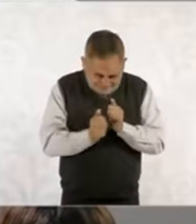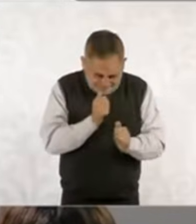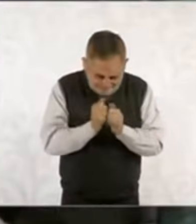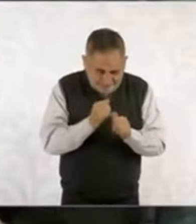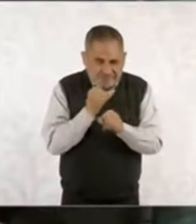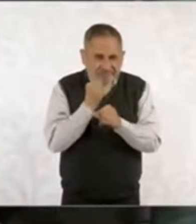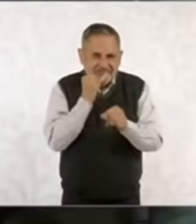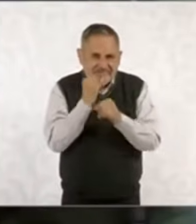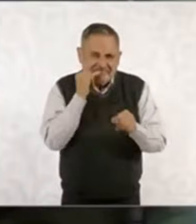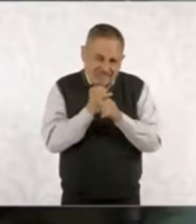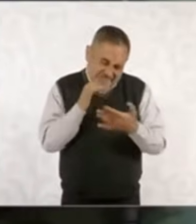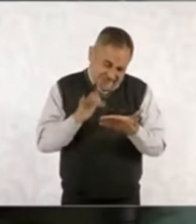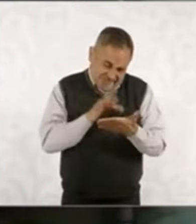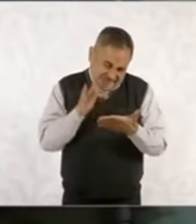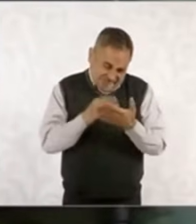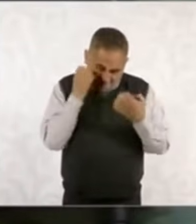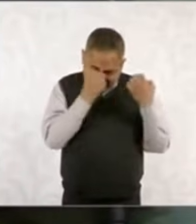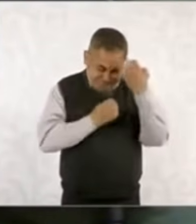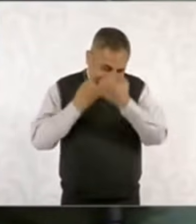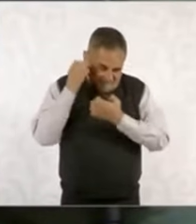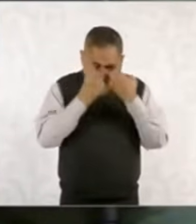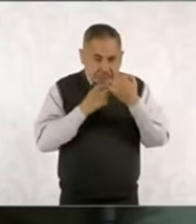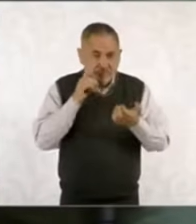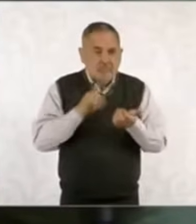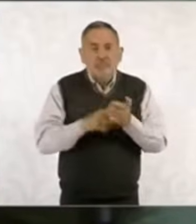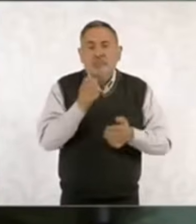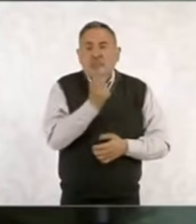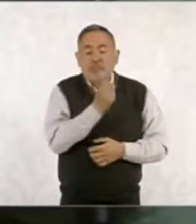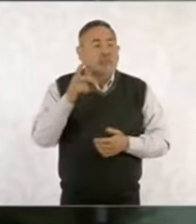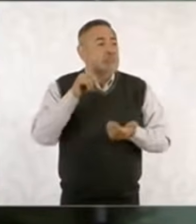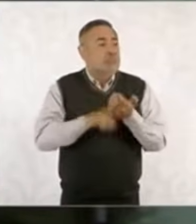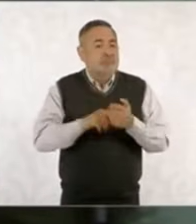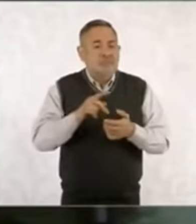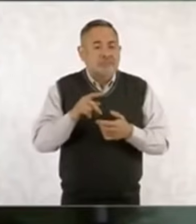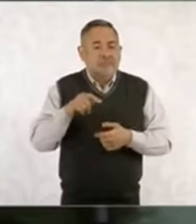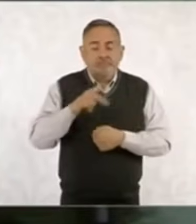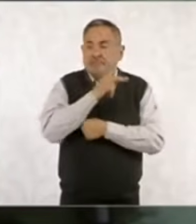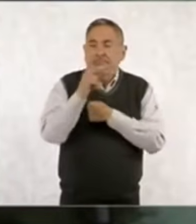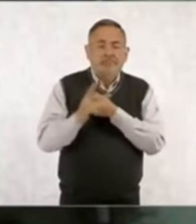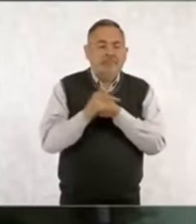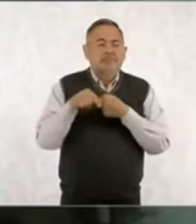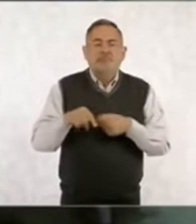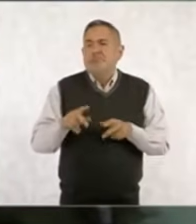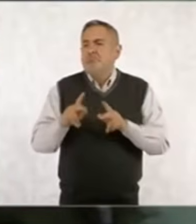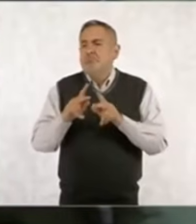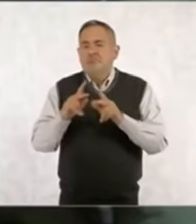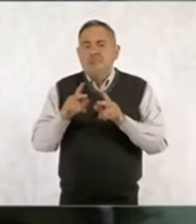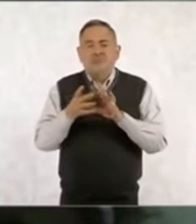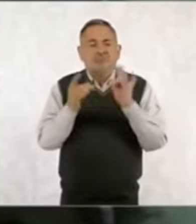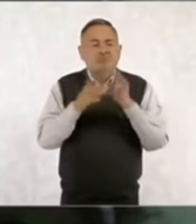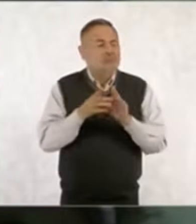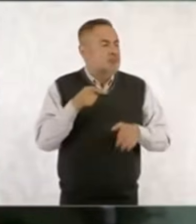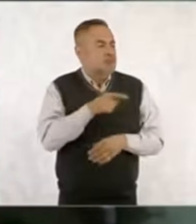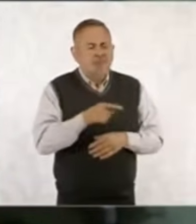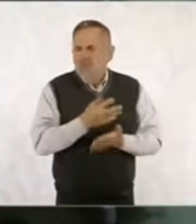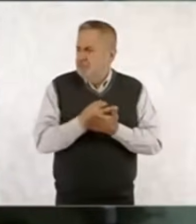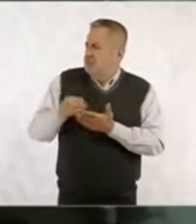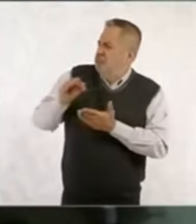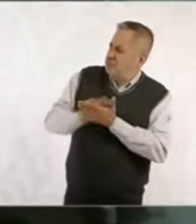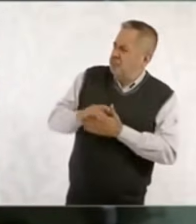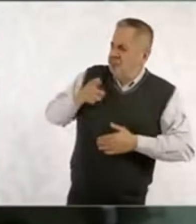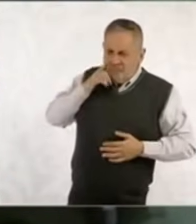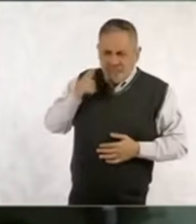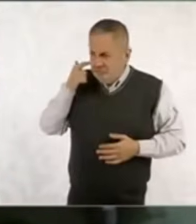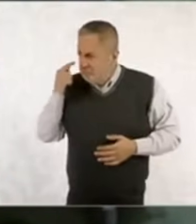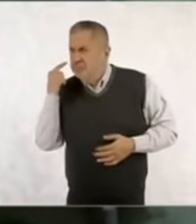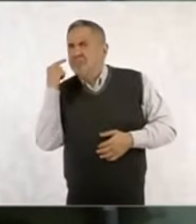sociales, en México hay, en nuestro país, paz, hay gente que está envalentonada con esto, con el